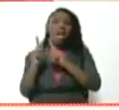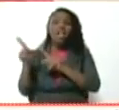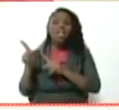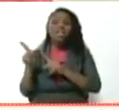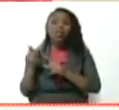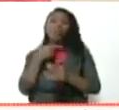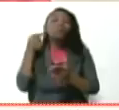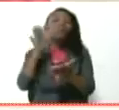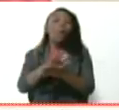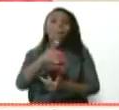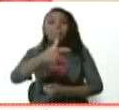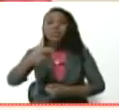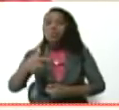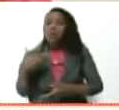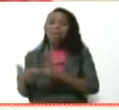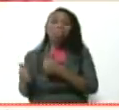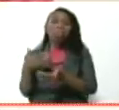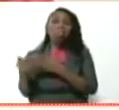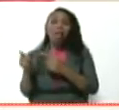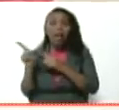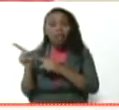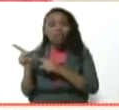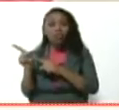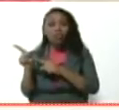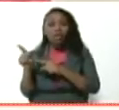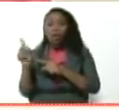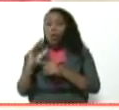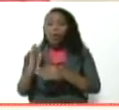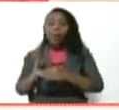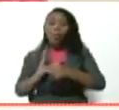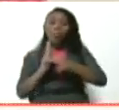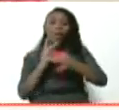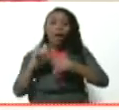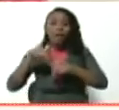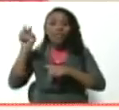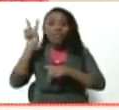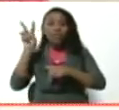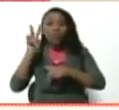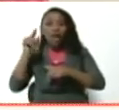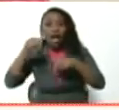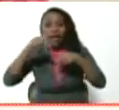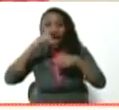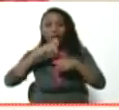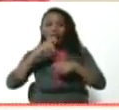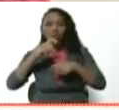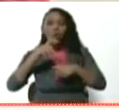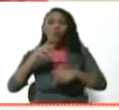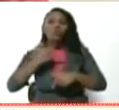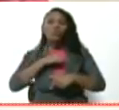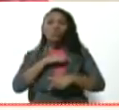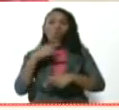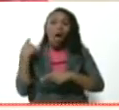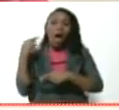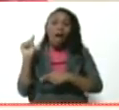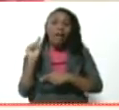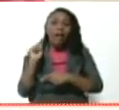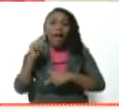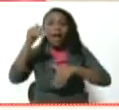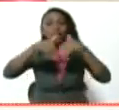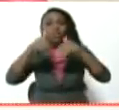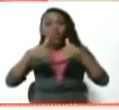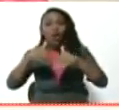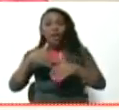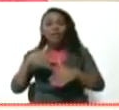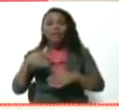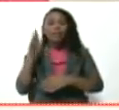humanas, lo que va a impedir que en Venezuela este año nosotros tengamos elecciones